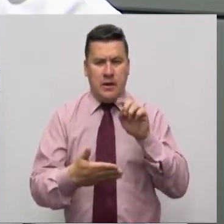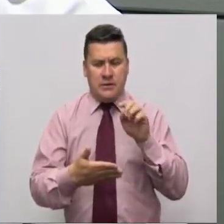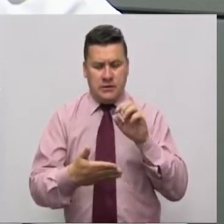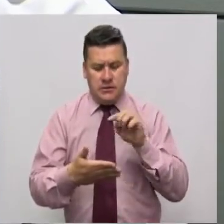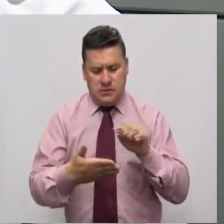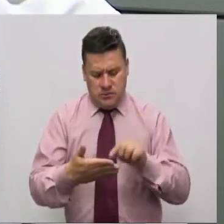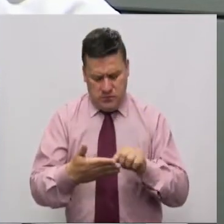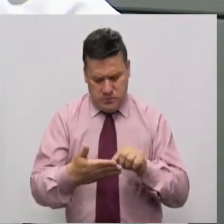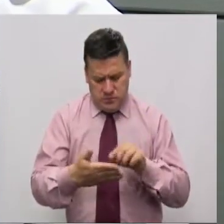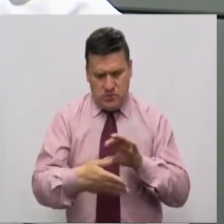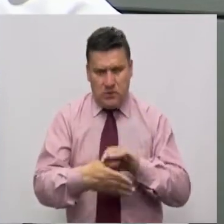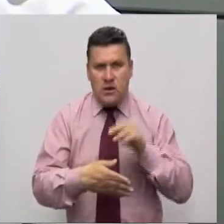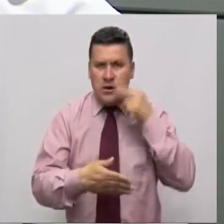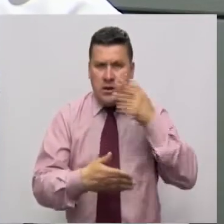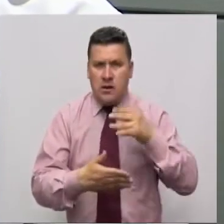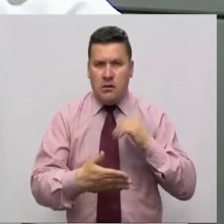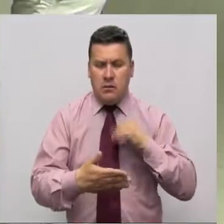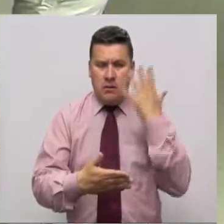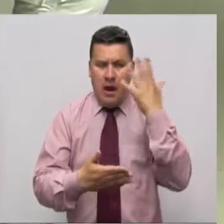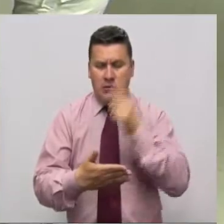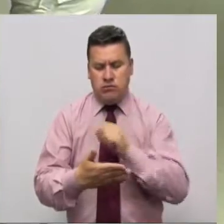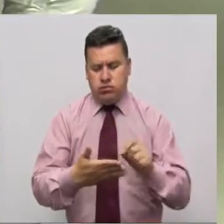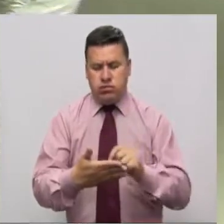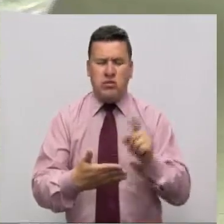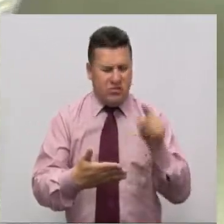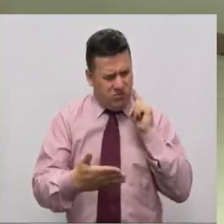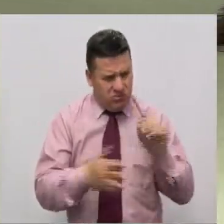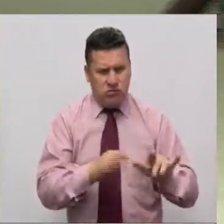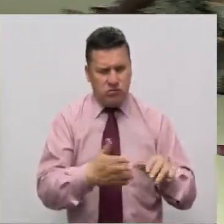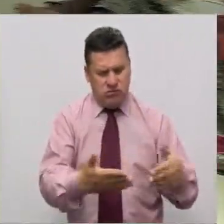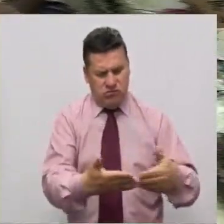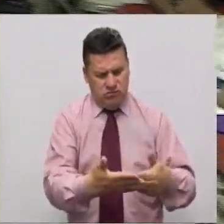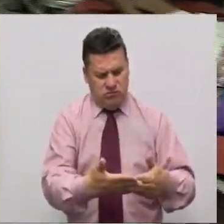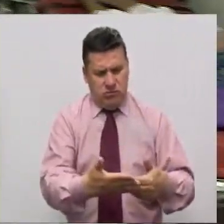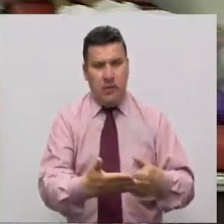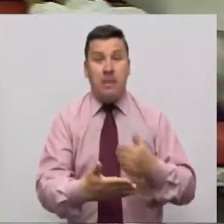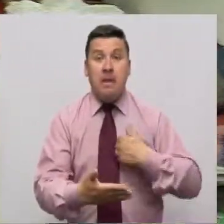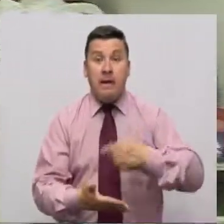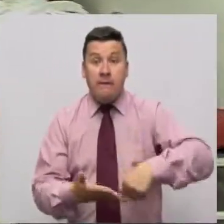hago siempre las historias a puño y letra. Y otra